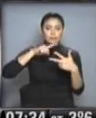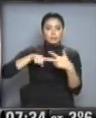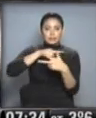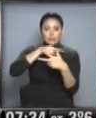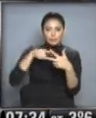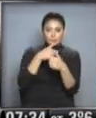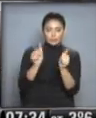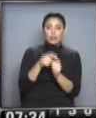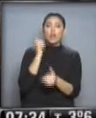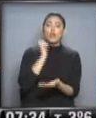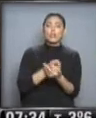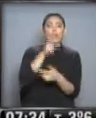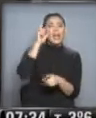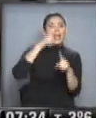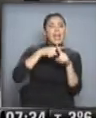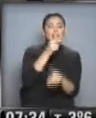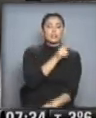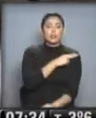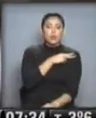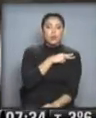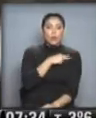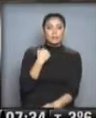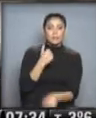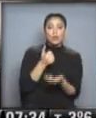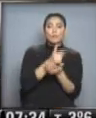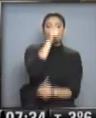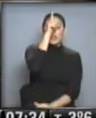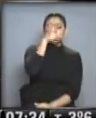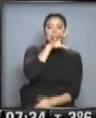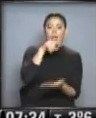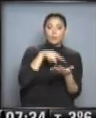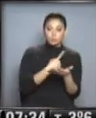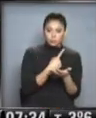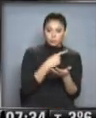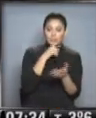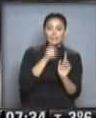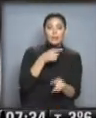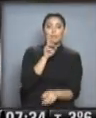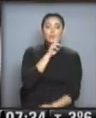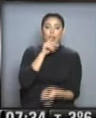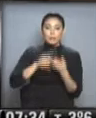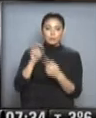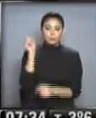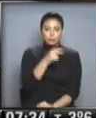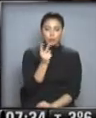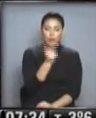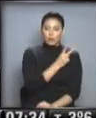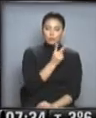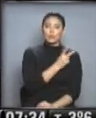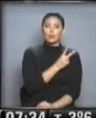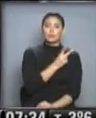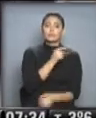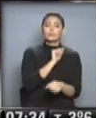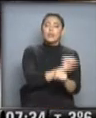Vega, condenó al ex subcomisario de la policía bonaerense, Domingo Luis Madrid, y su esposa, María Mercedes